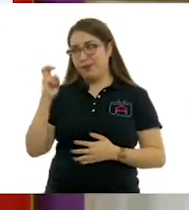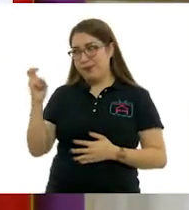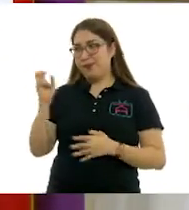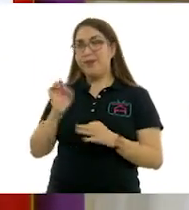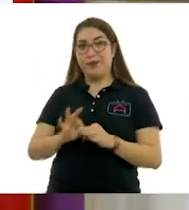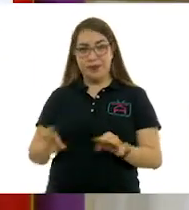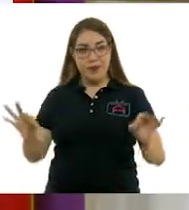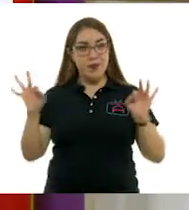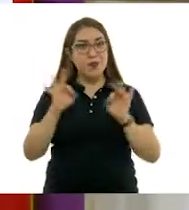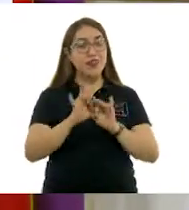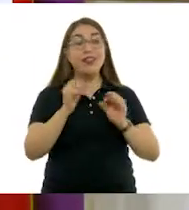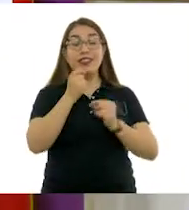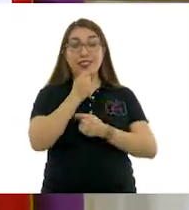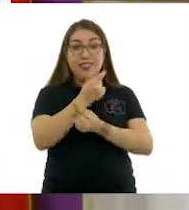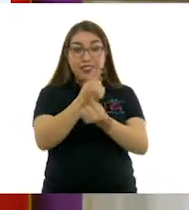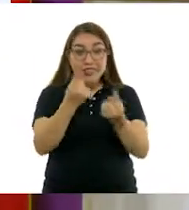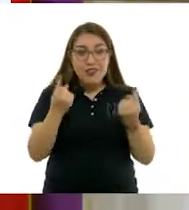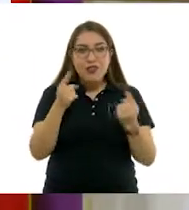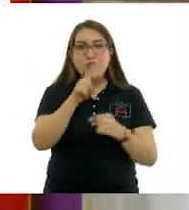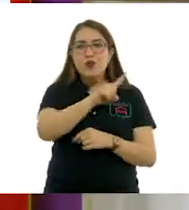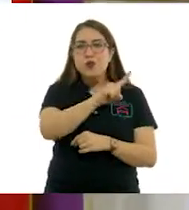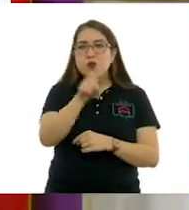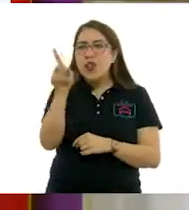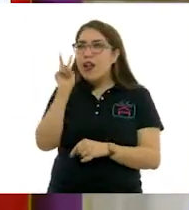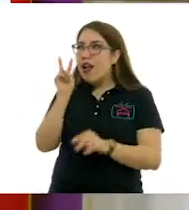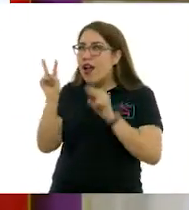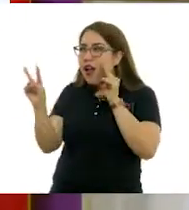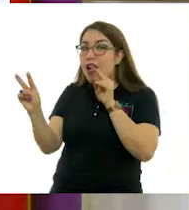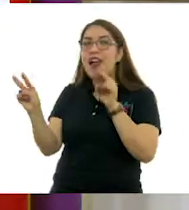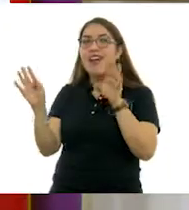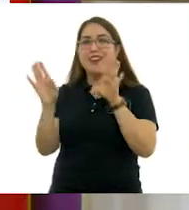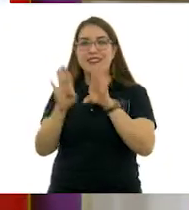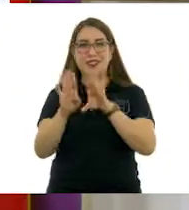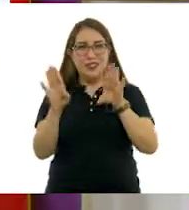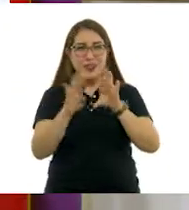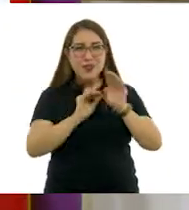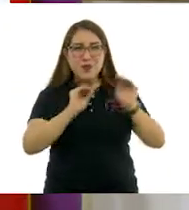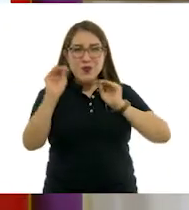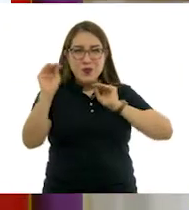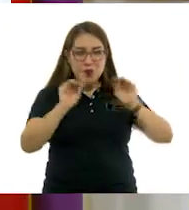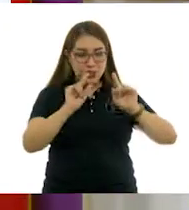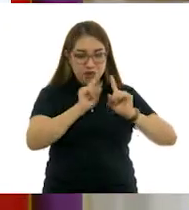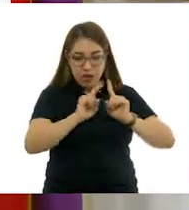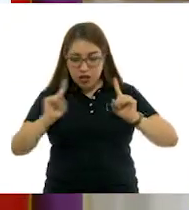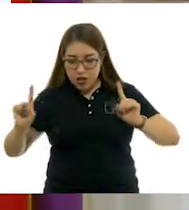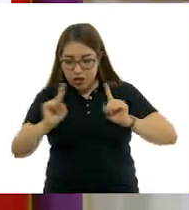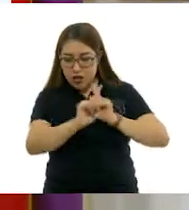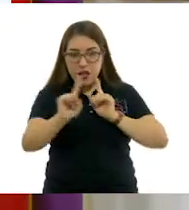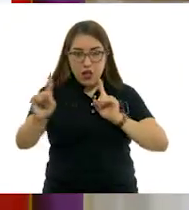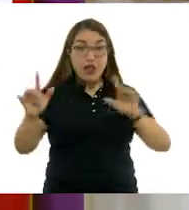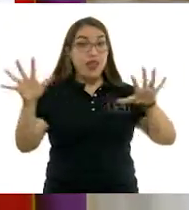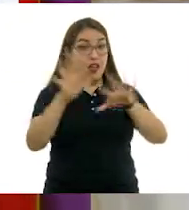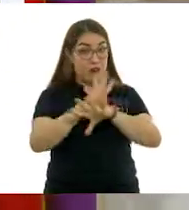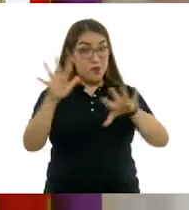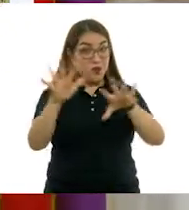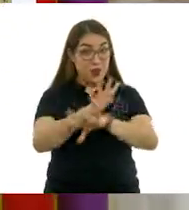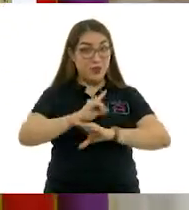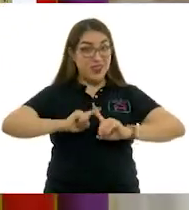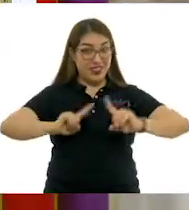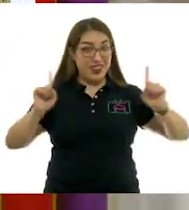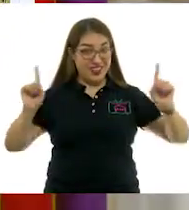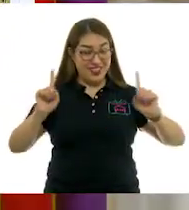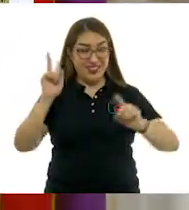que las niñas y los niños observaran la trayectoria y los desplazamientos, que eran diferentes, ¿verdad? Totalmente. A los que habíamos propuesto